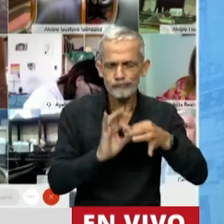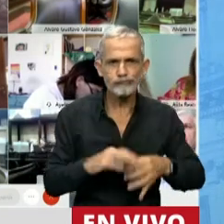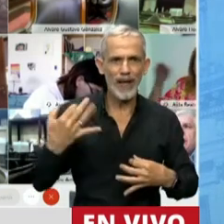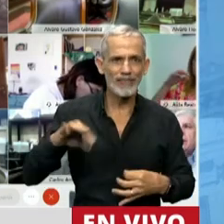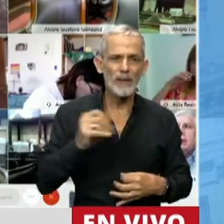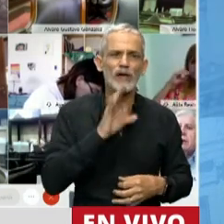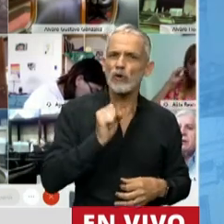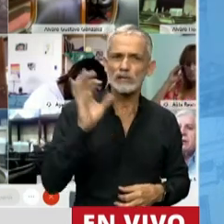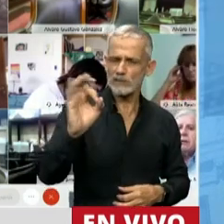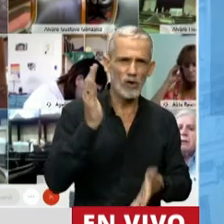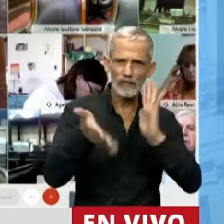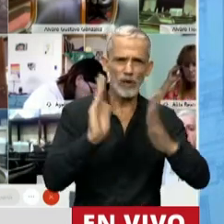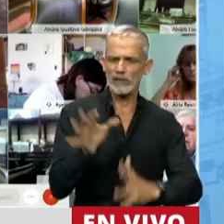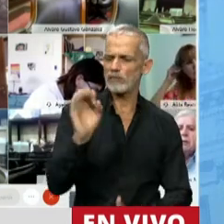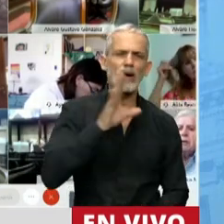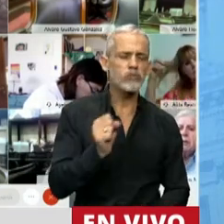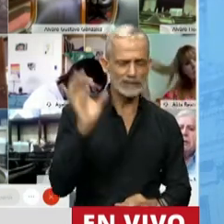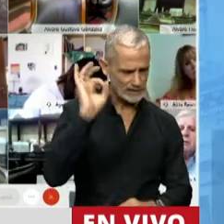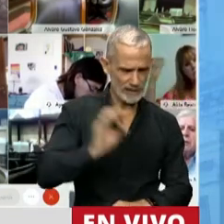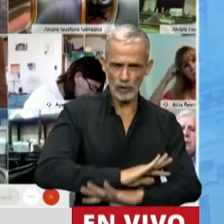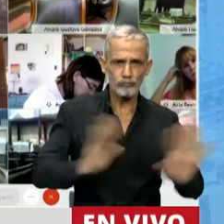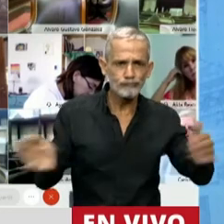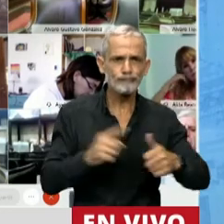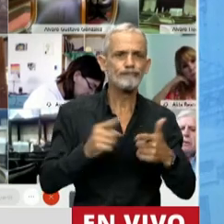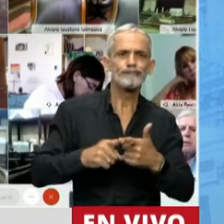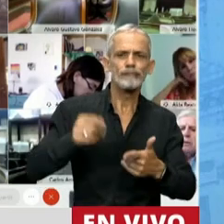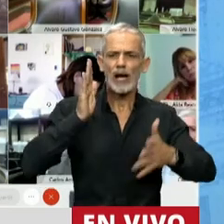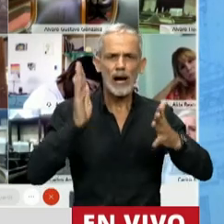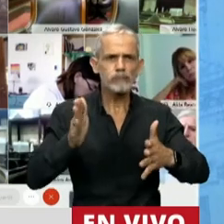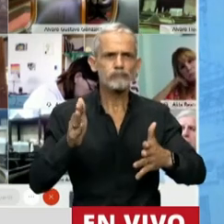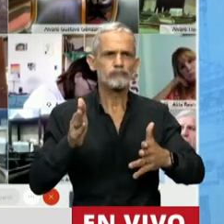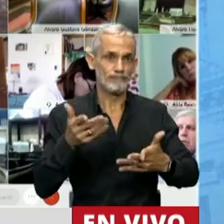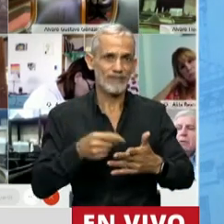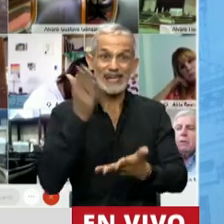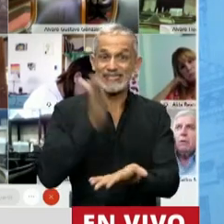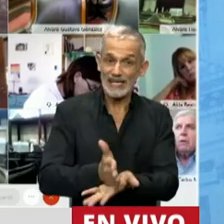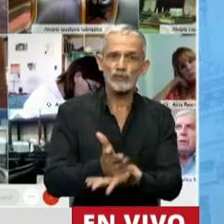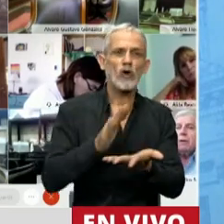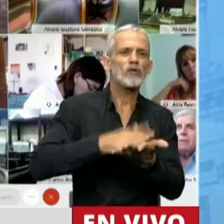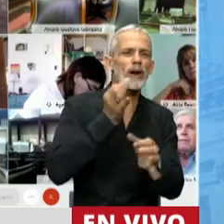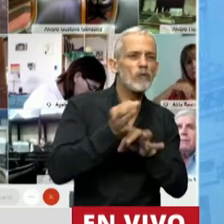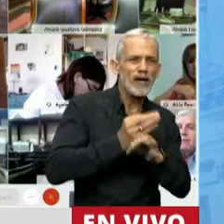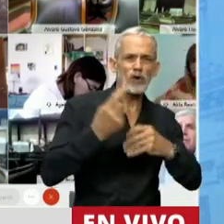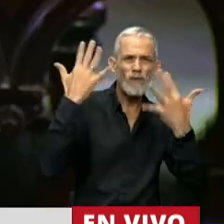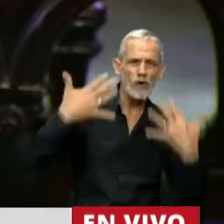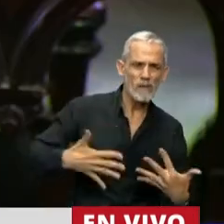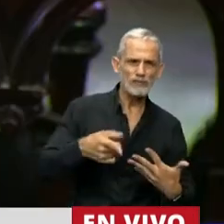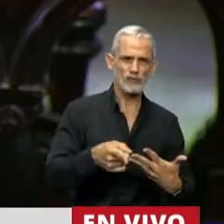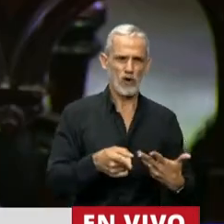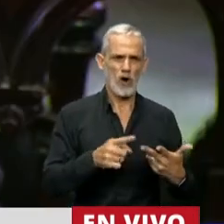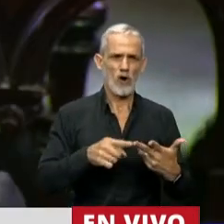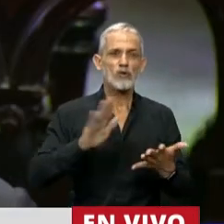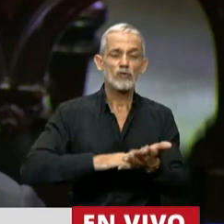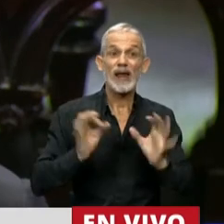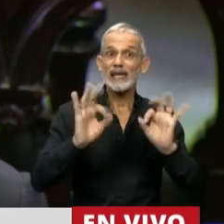de tolerancia cero a la violencia, de prevención y abordaje integral. Habla, por ejemplo, de sanciones de educación y formación. Habla de